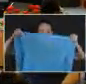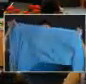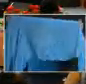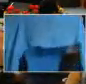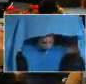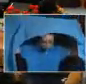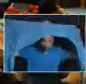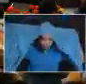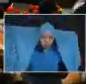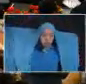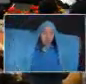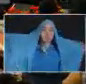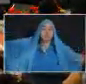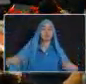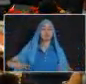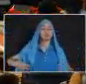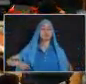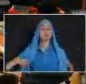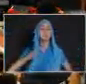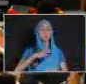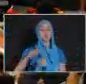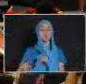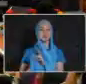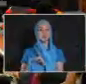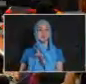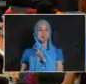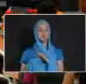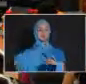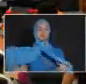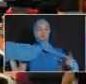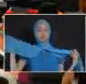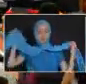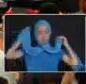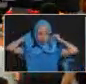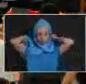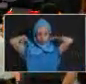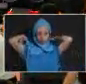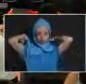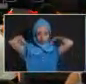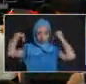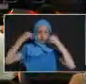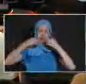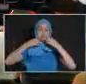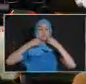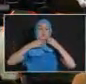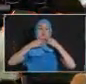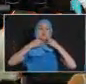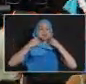oportunidad, a veces nos... Gracias, Betío.